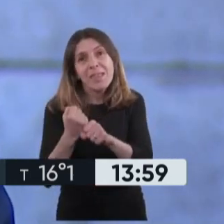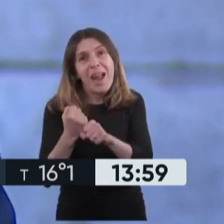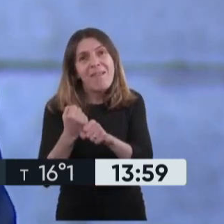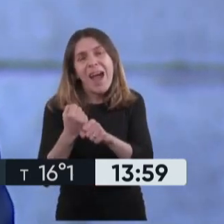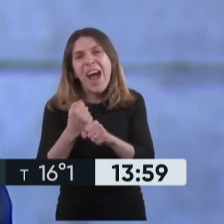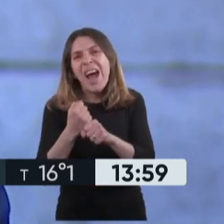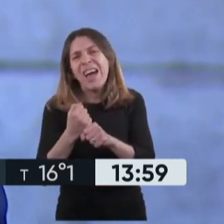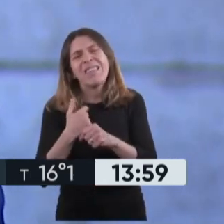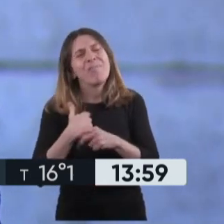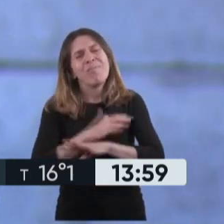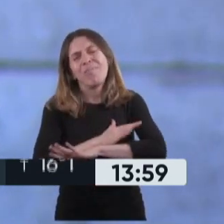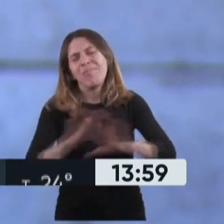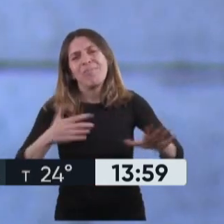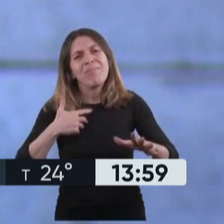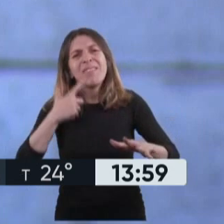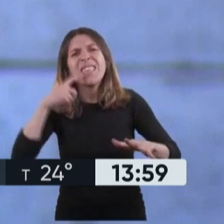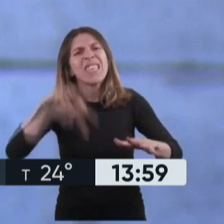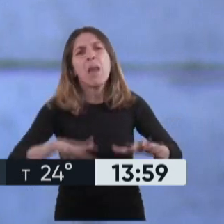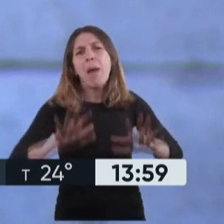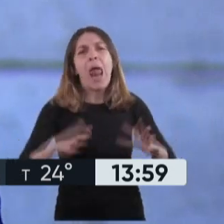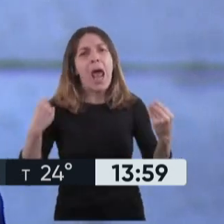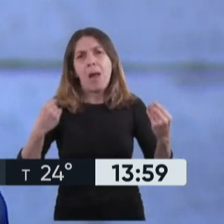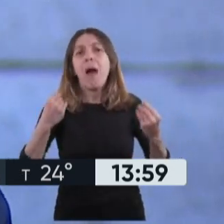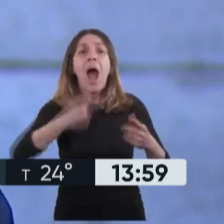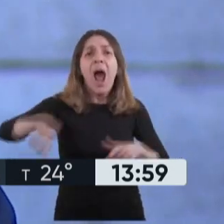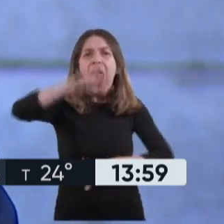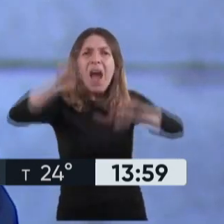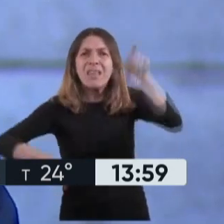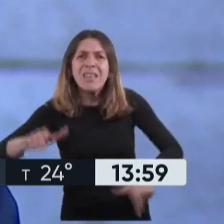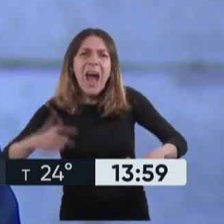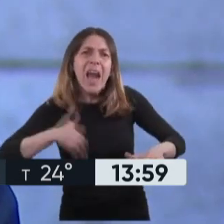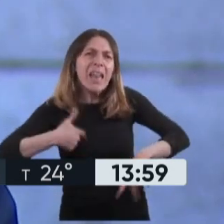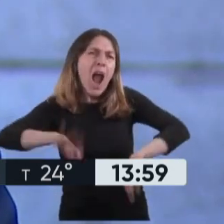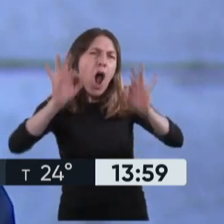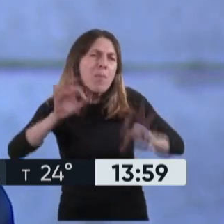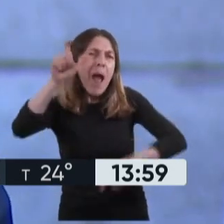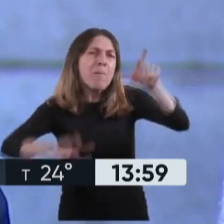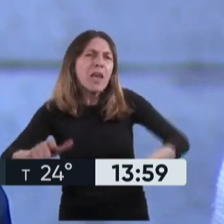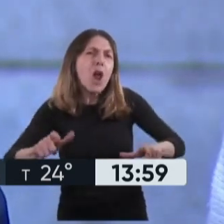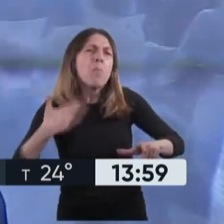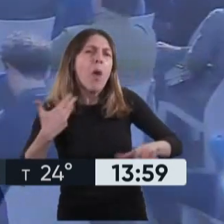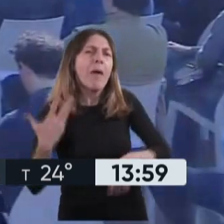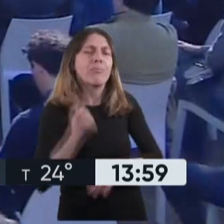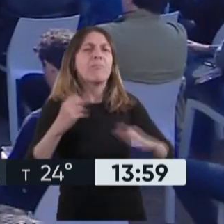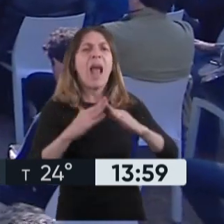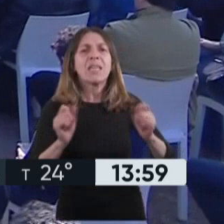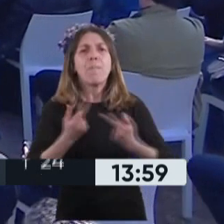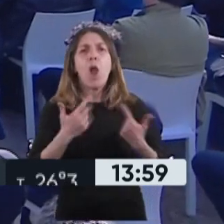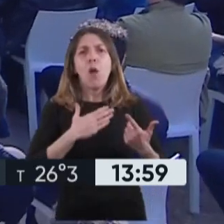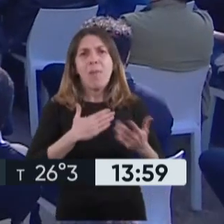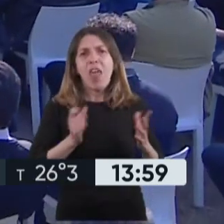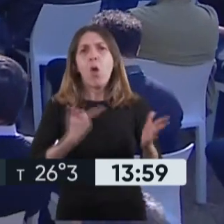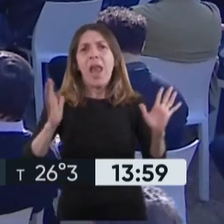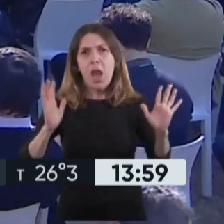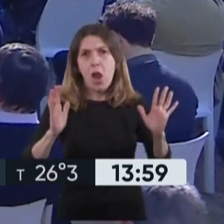incansablemente para que cada argentina para que cada familia argentina tenga un techo digno que los proteja